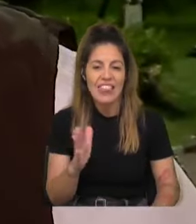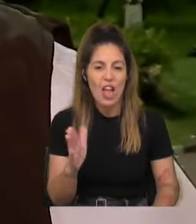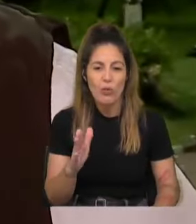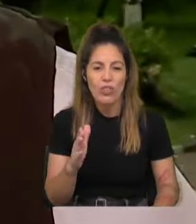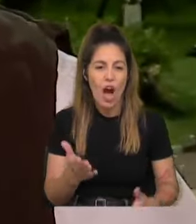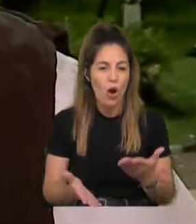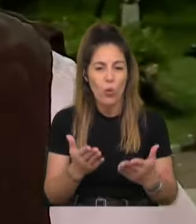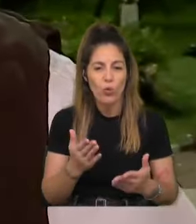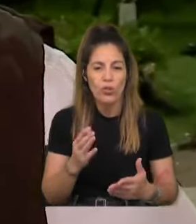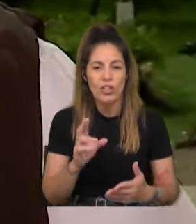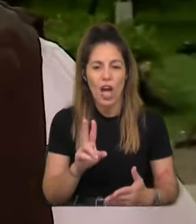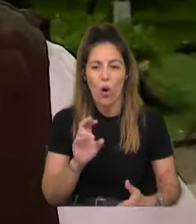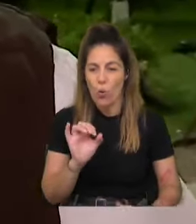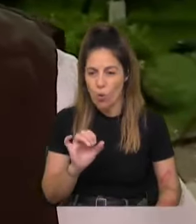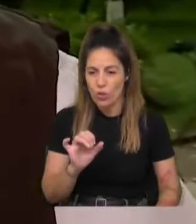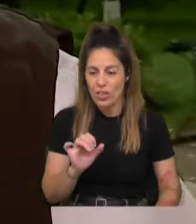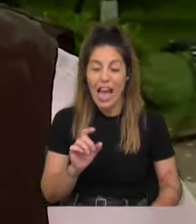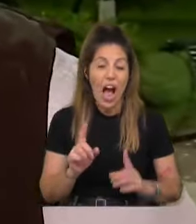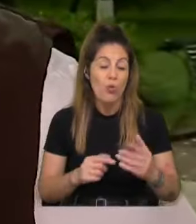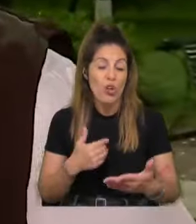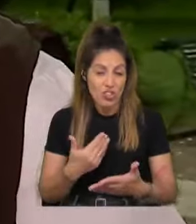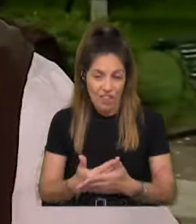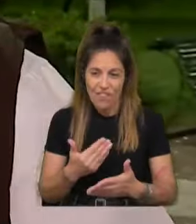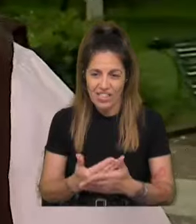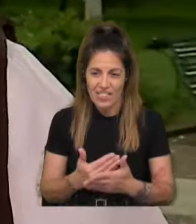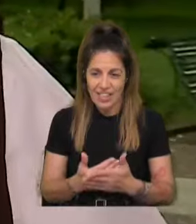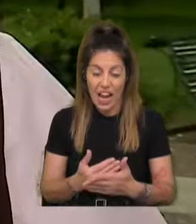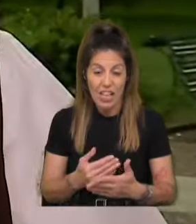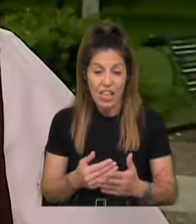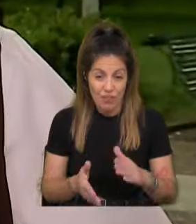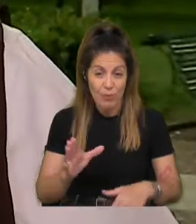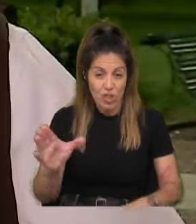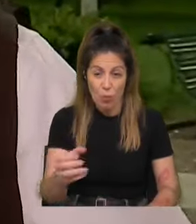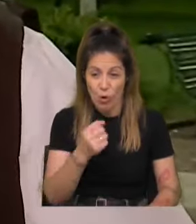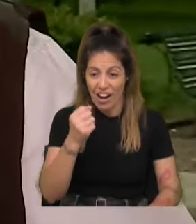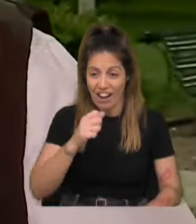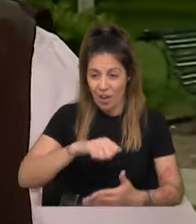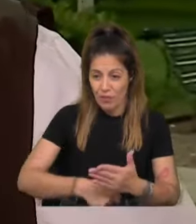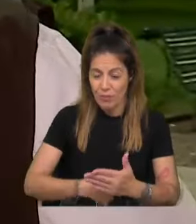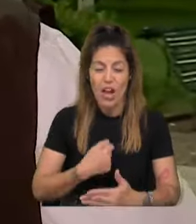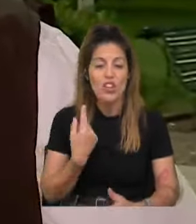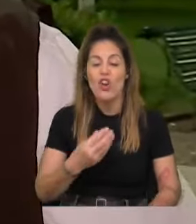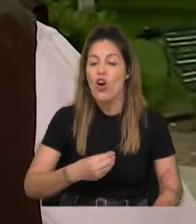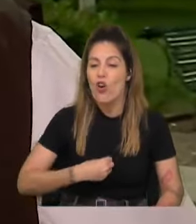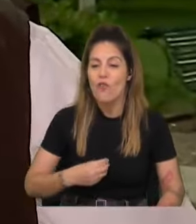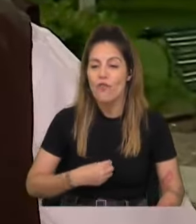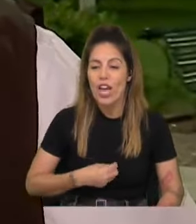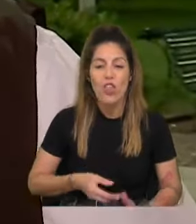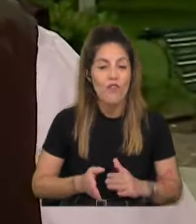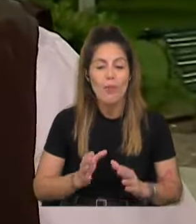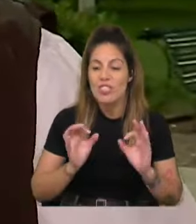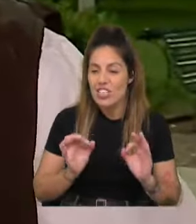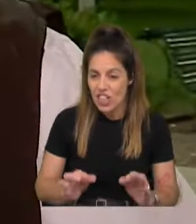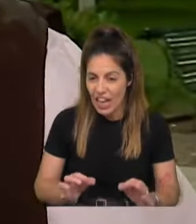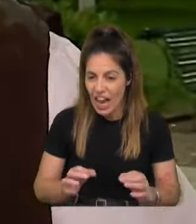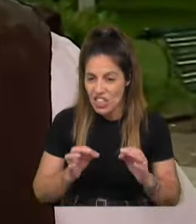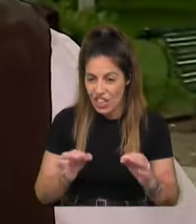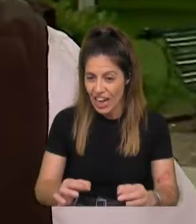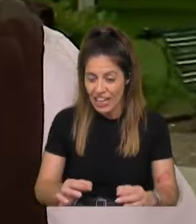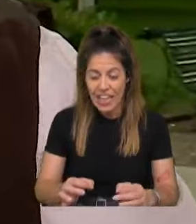alguno de nosotros se va a acercar y bueno vamos a ir a buscar la las firmas nosotros estamos confiados que vamos vamos a llegar es una causa sumamente